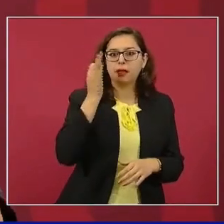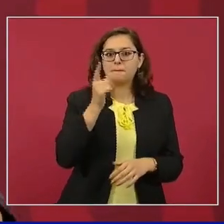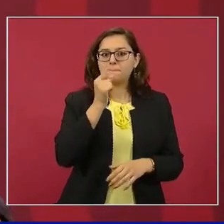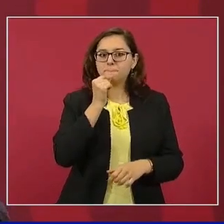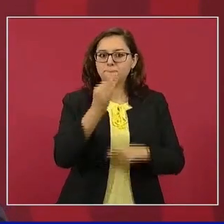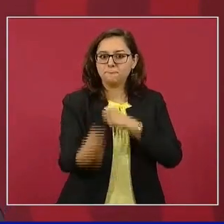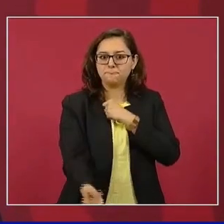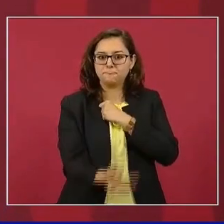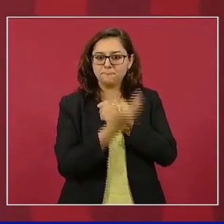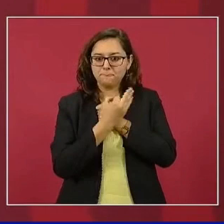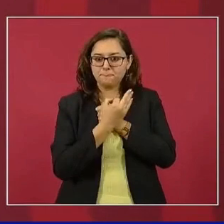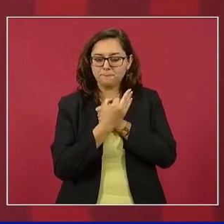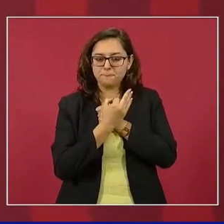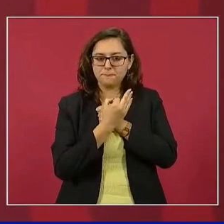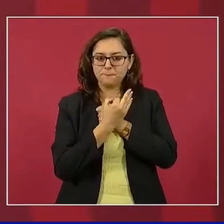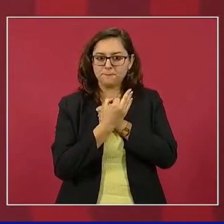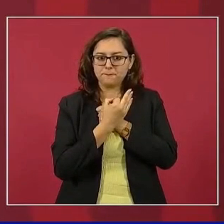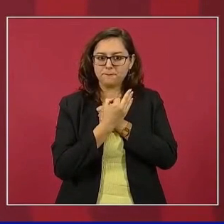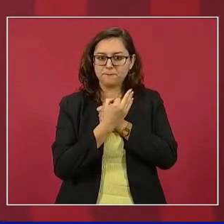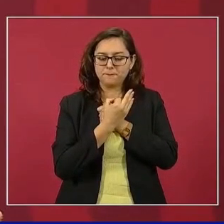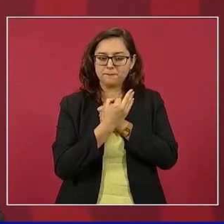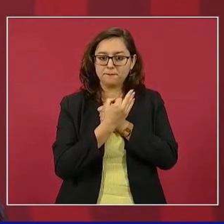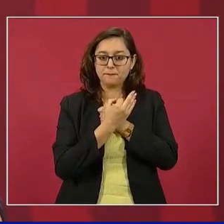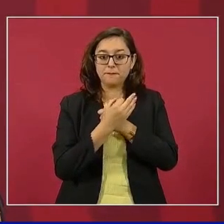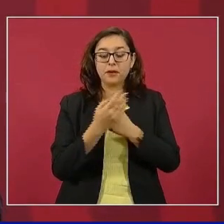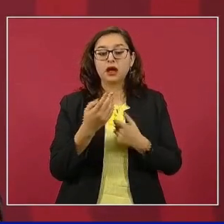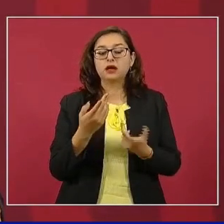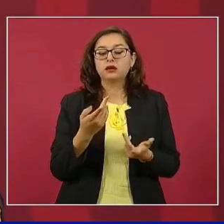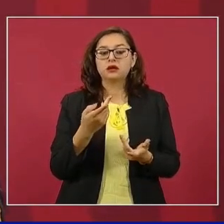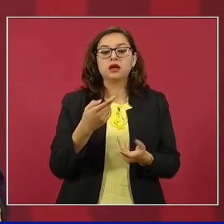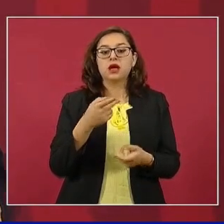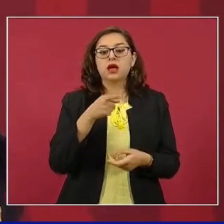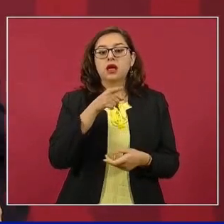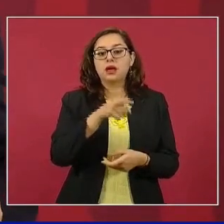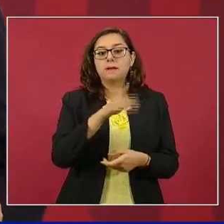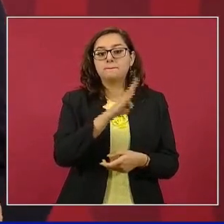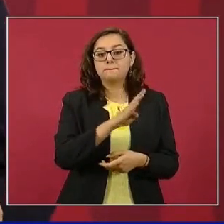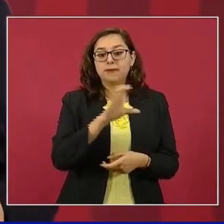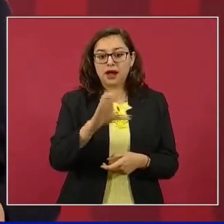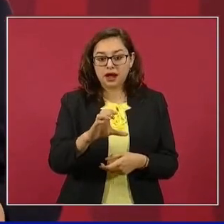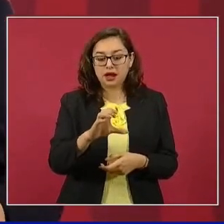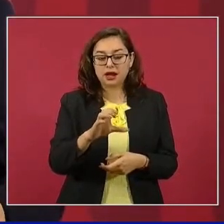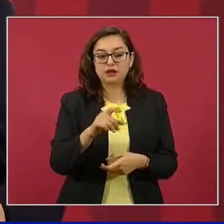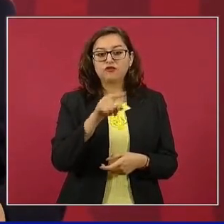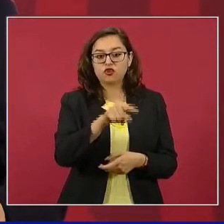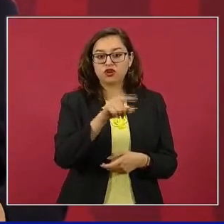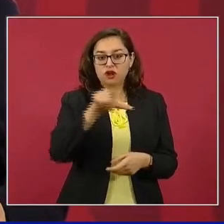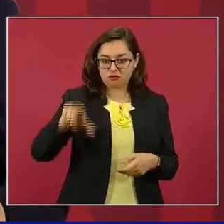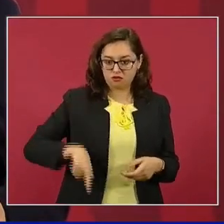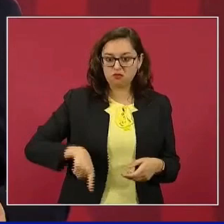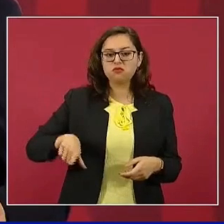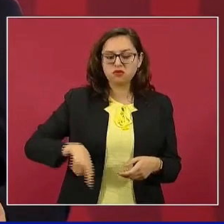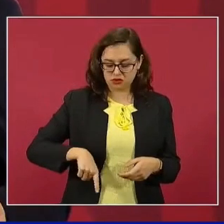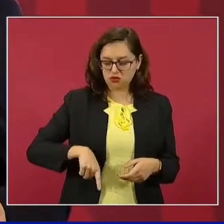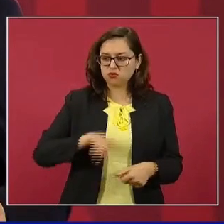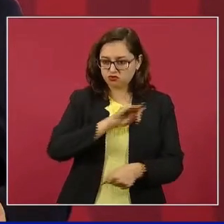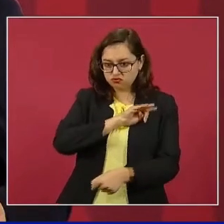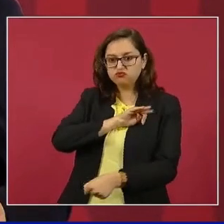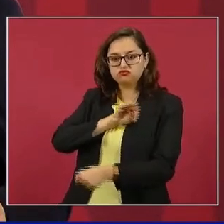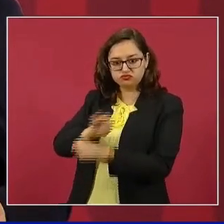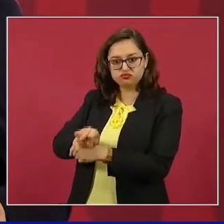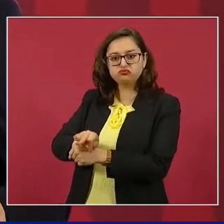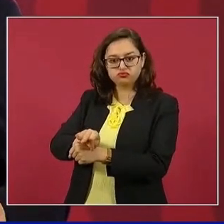al gobierno de Baja California y se le otorgó esa